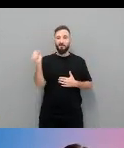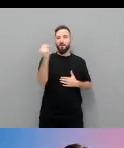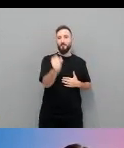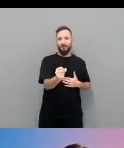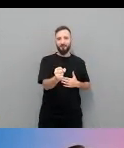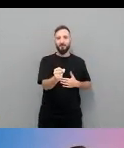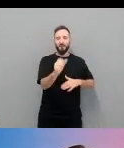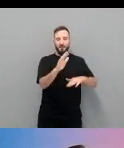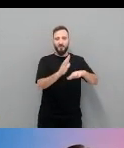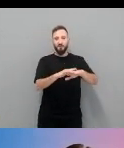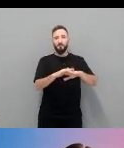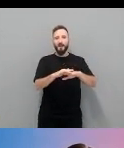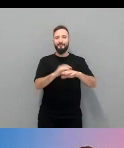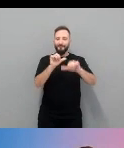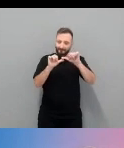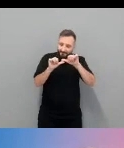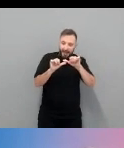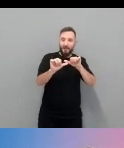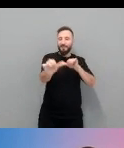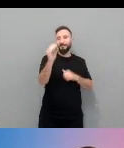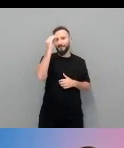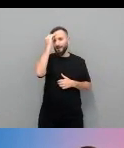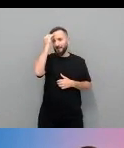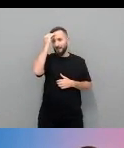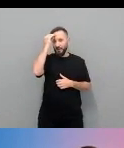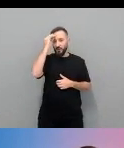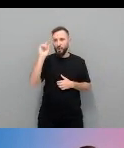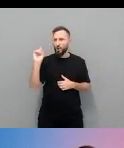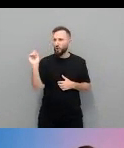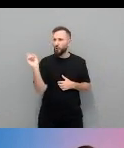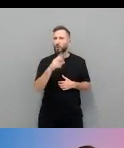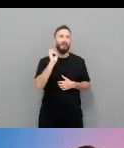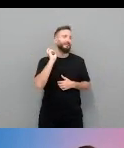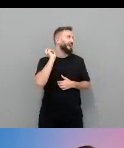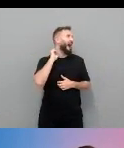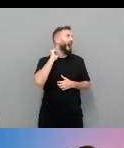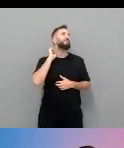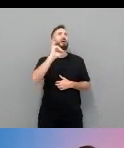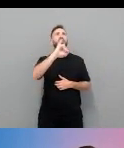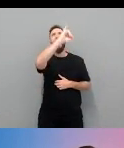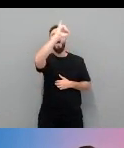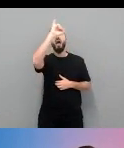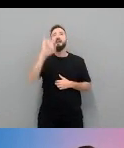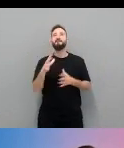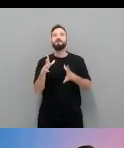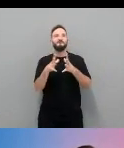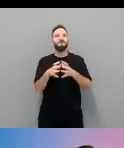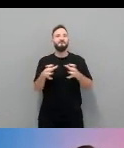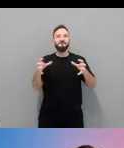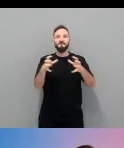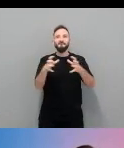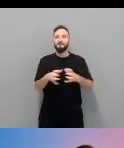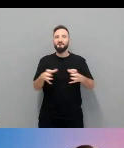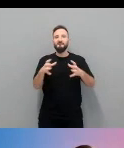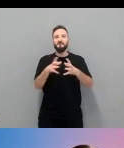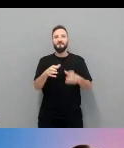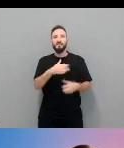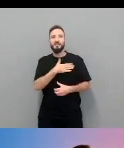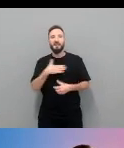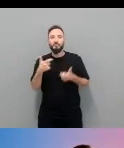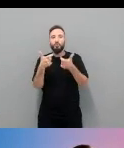que, bueno, pues que creo que todas las ASPACES estábamos deseando tener una asesora legal